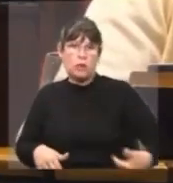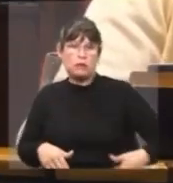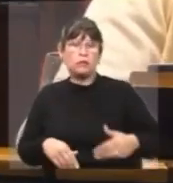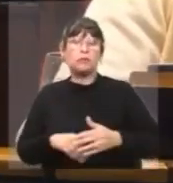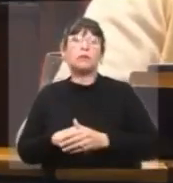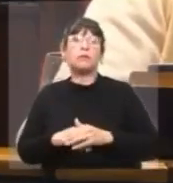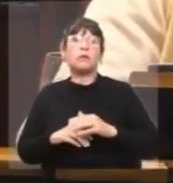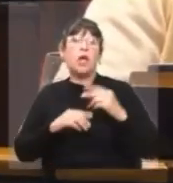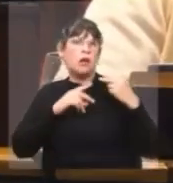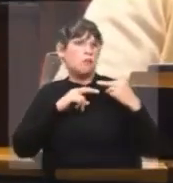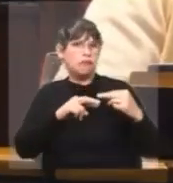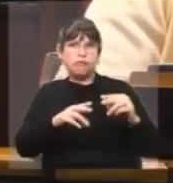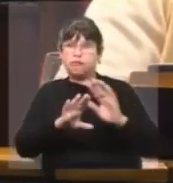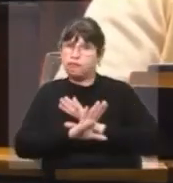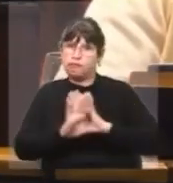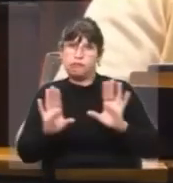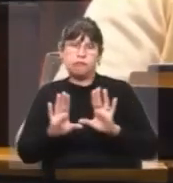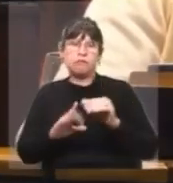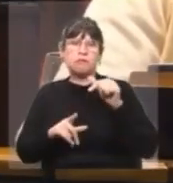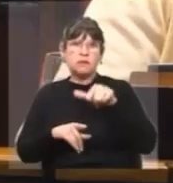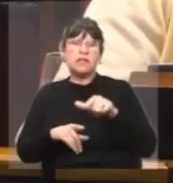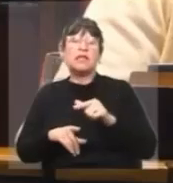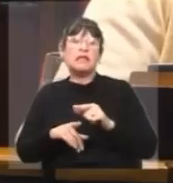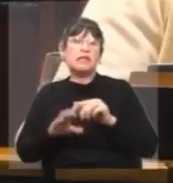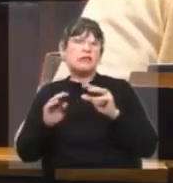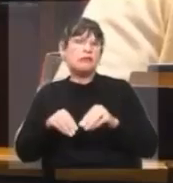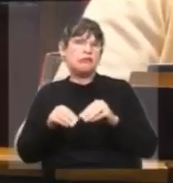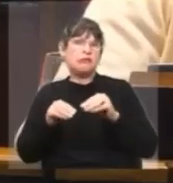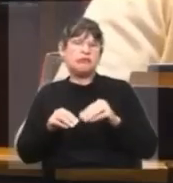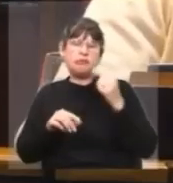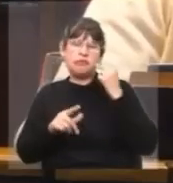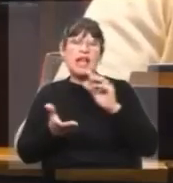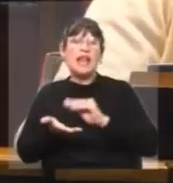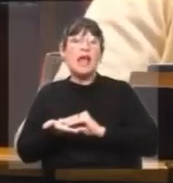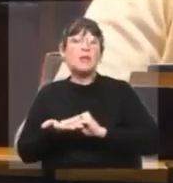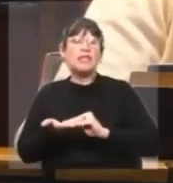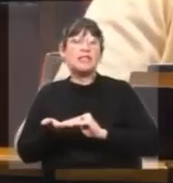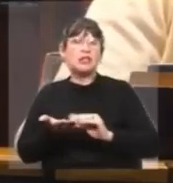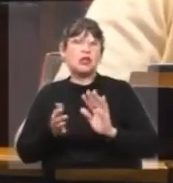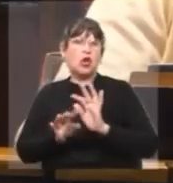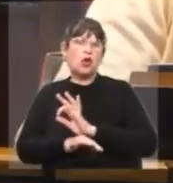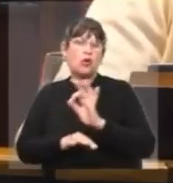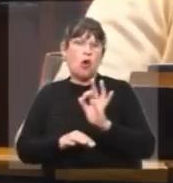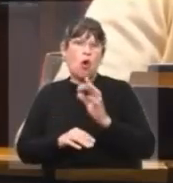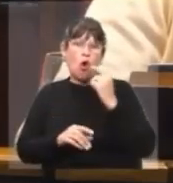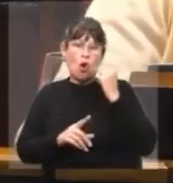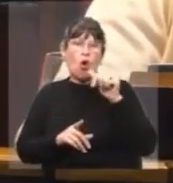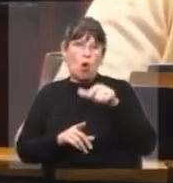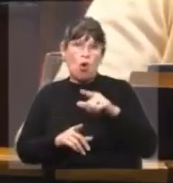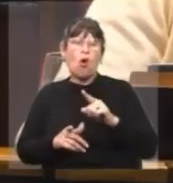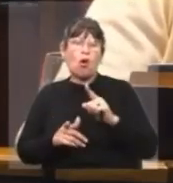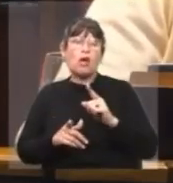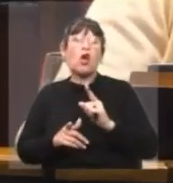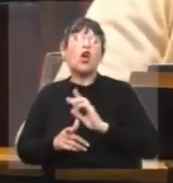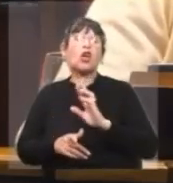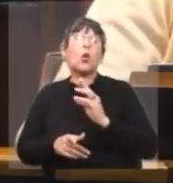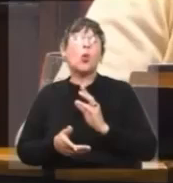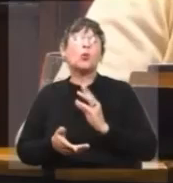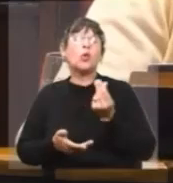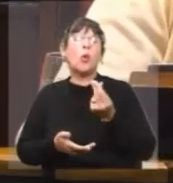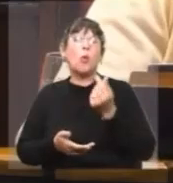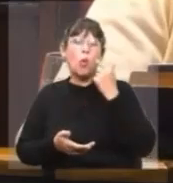todo sigue el mismo patrón la liviandad con que la administración o con lo que se administran los recursos públicos